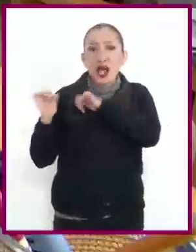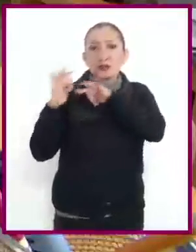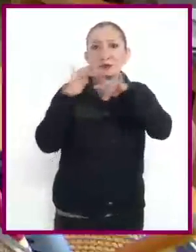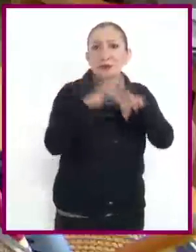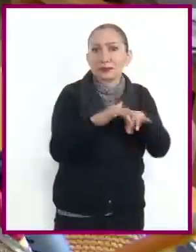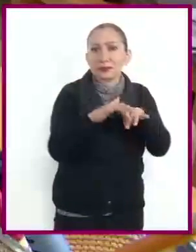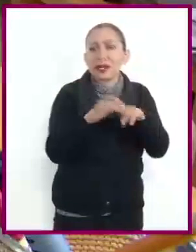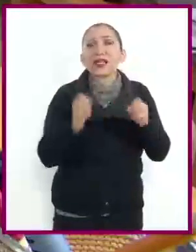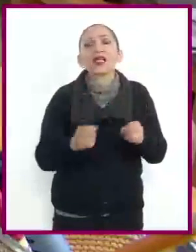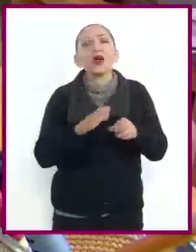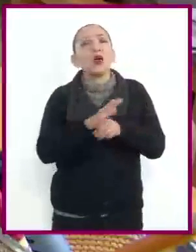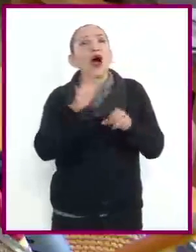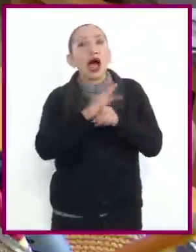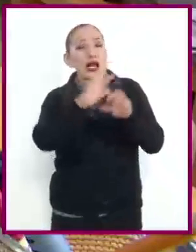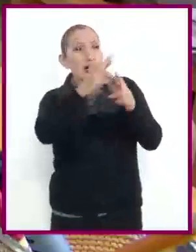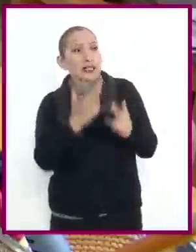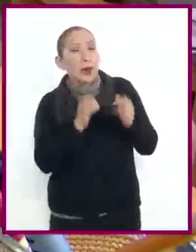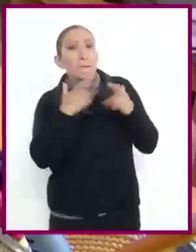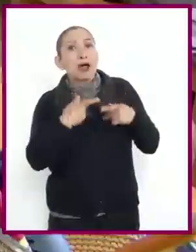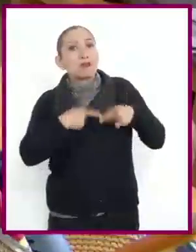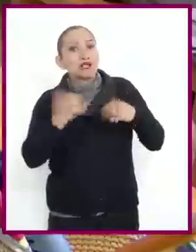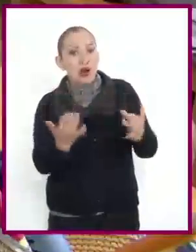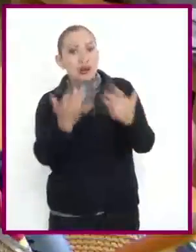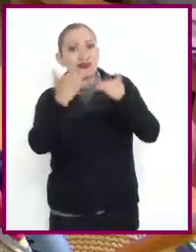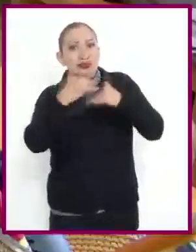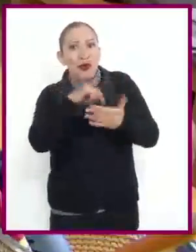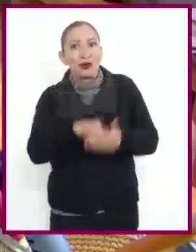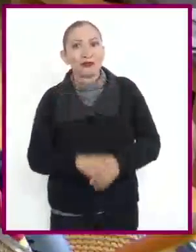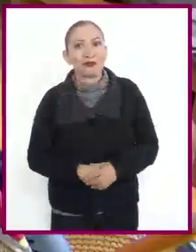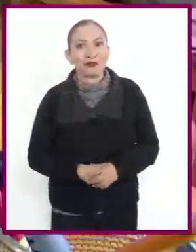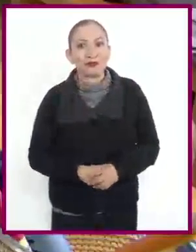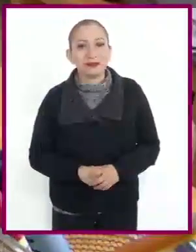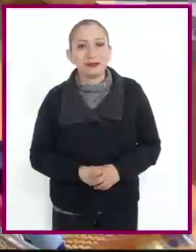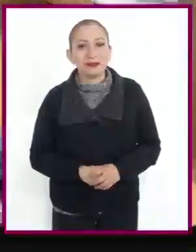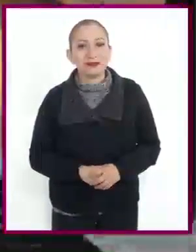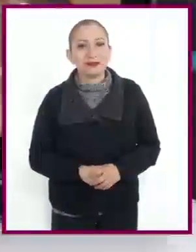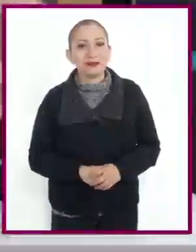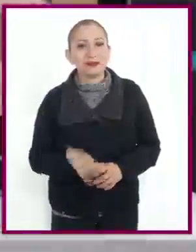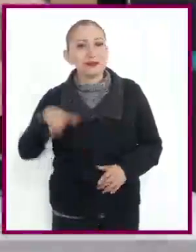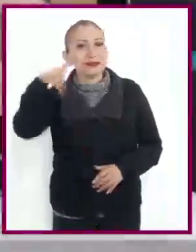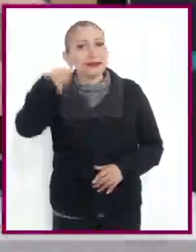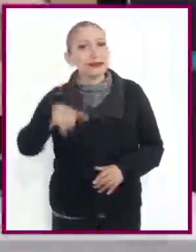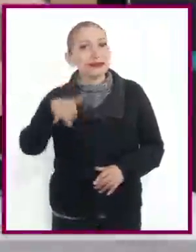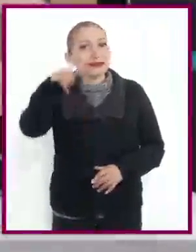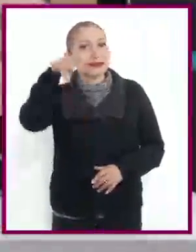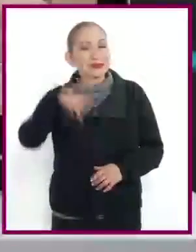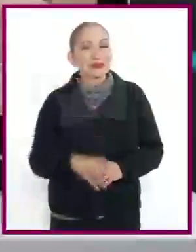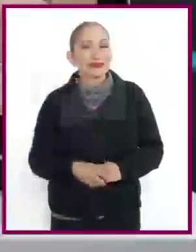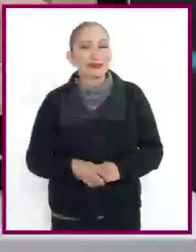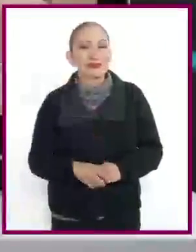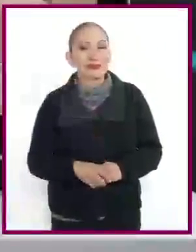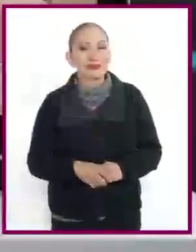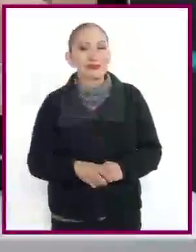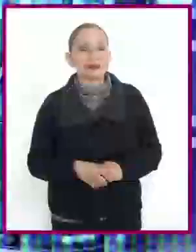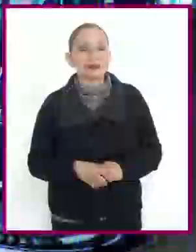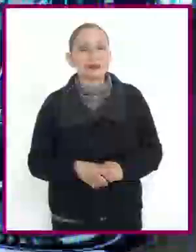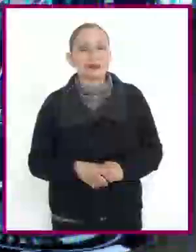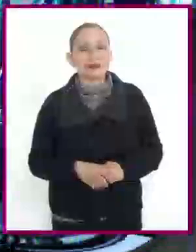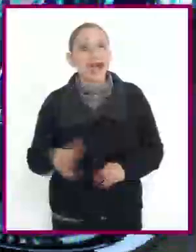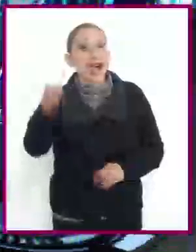a alguien que lo sea? Me gustaría saber cómo es la migración dentro de nuestro país. ¿Cuántas personas somos